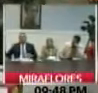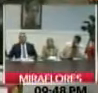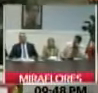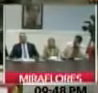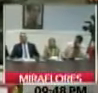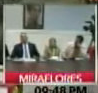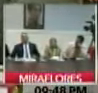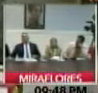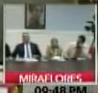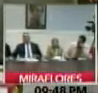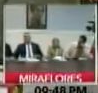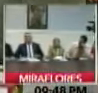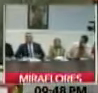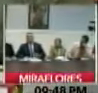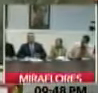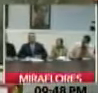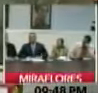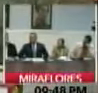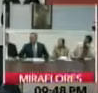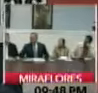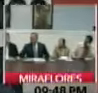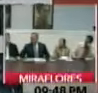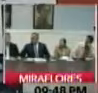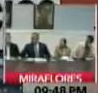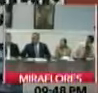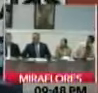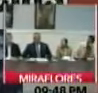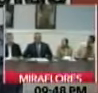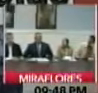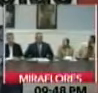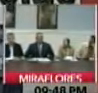Táchira. De ahorita.